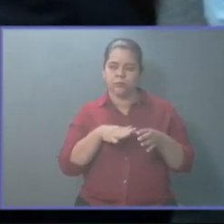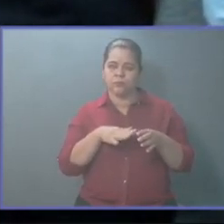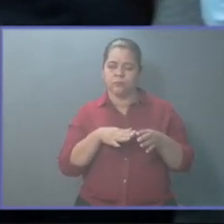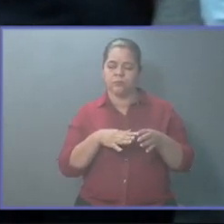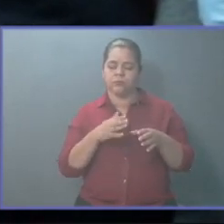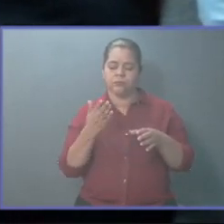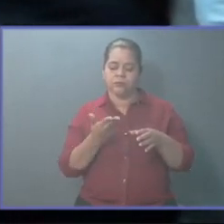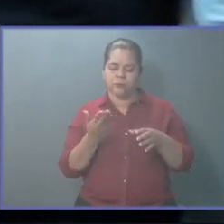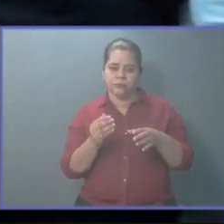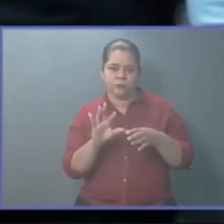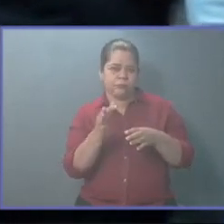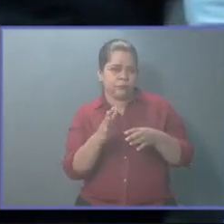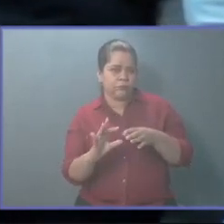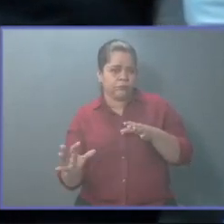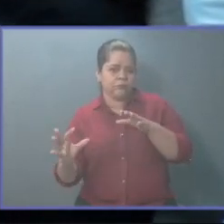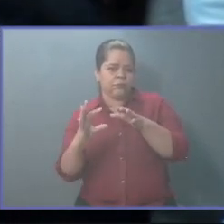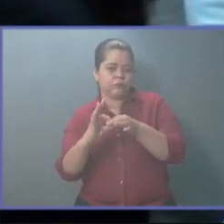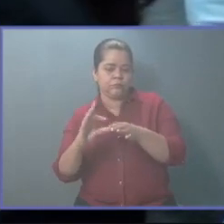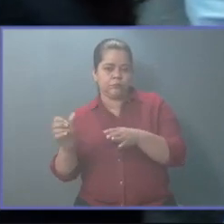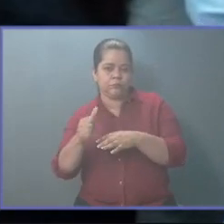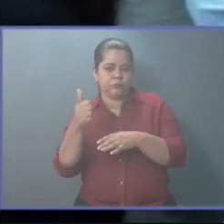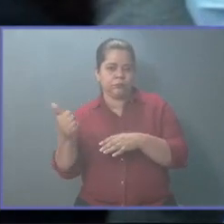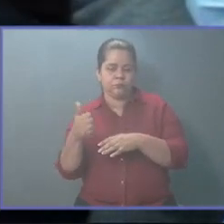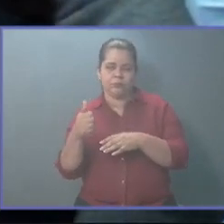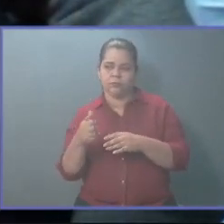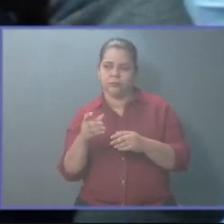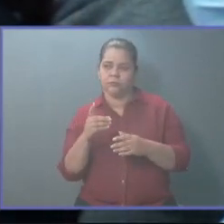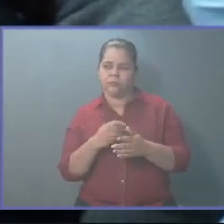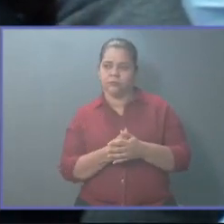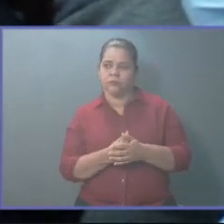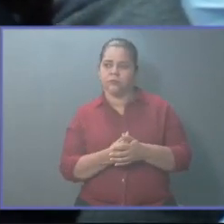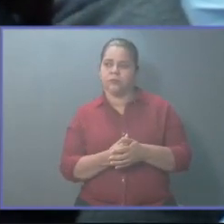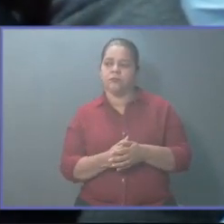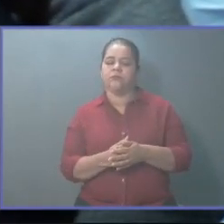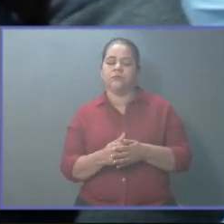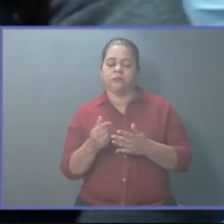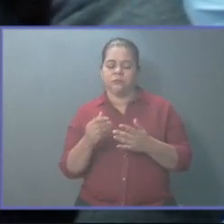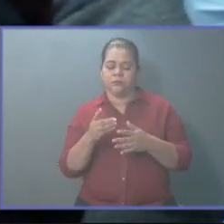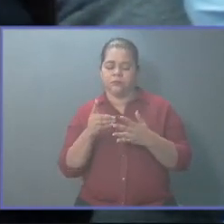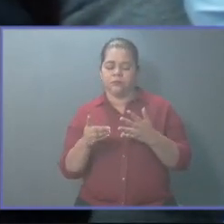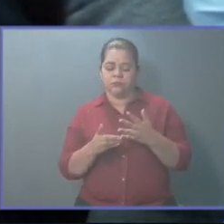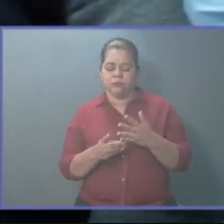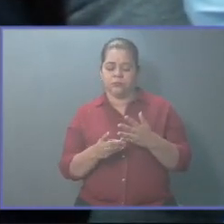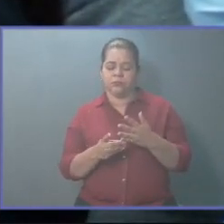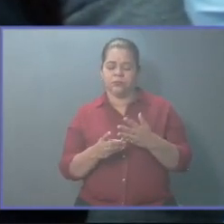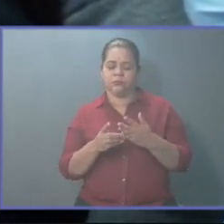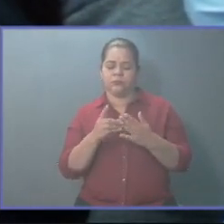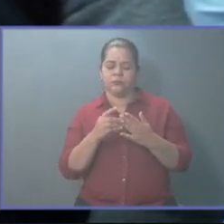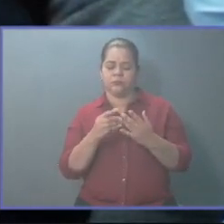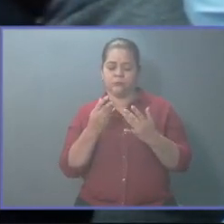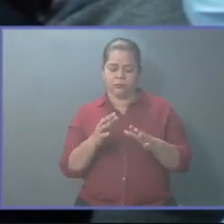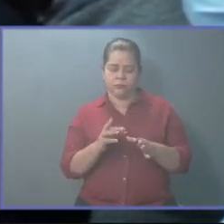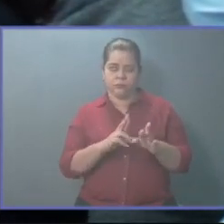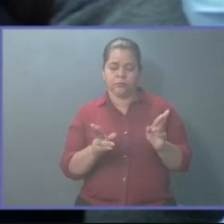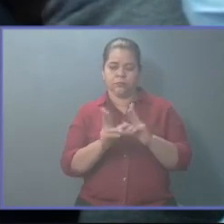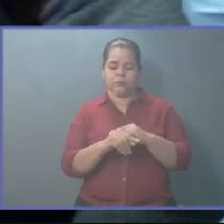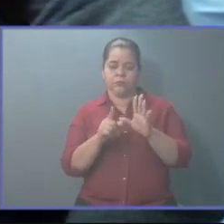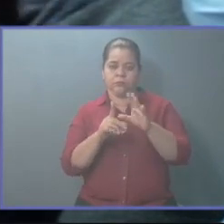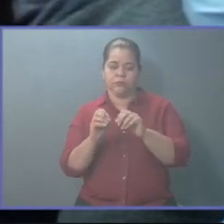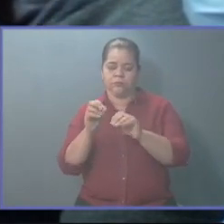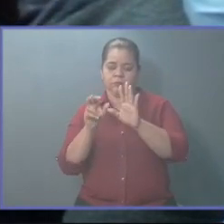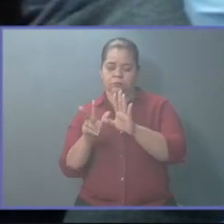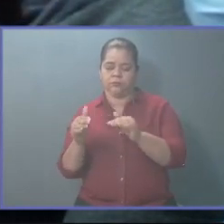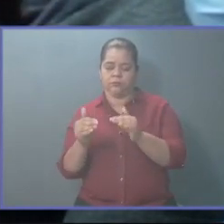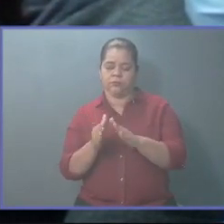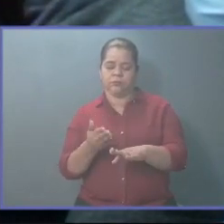de enlace con el otro de veeduría que está en el decreto, que es una reforma al 608, del cual le hablaba también